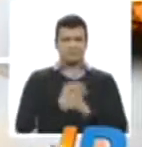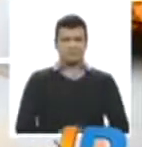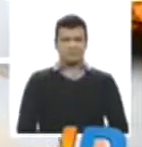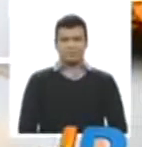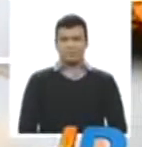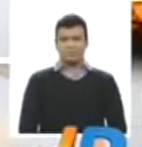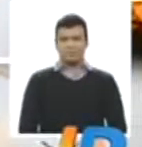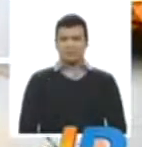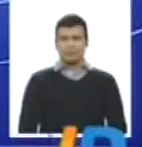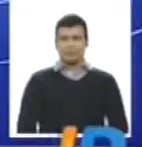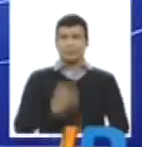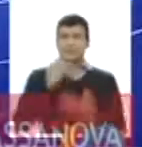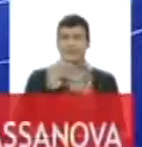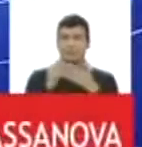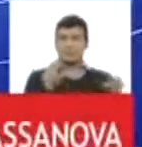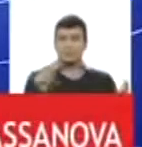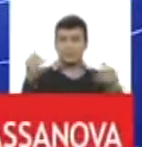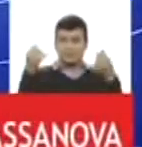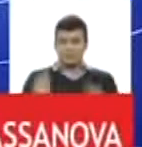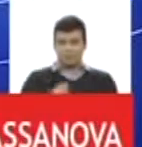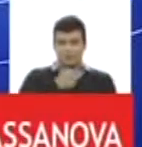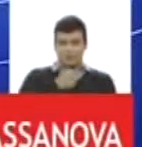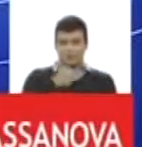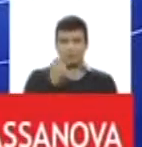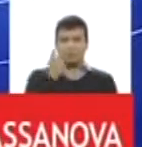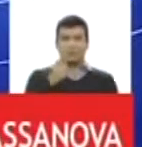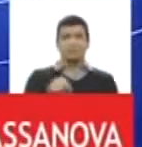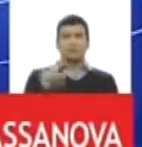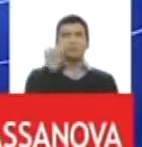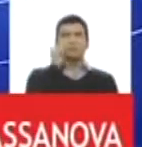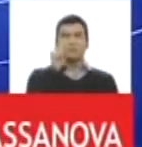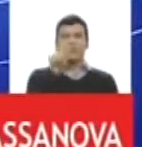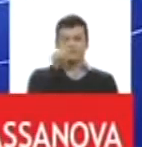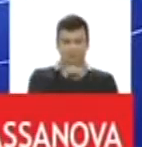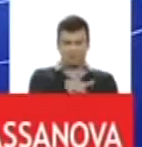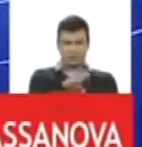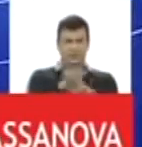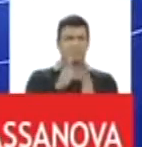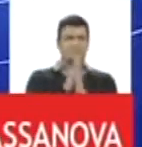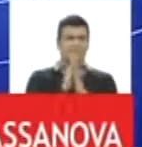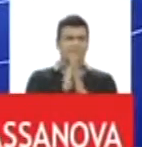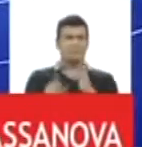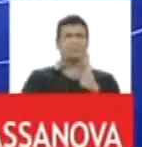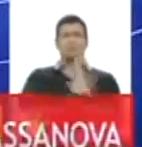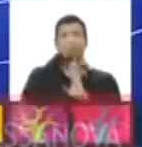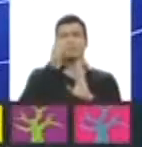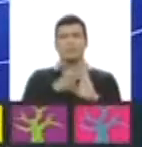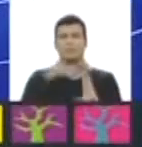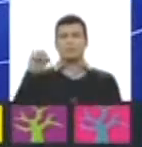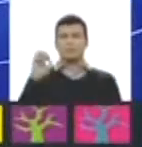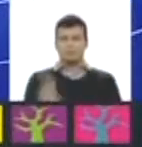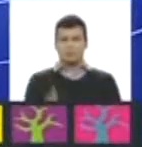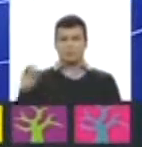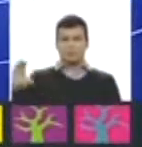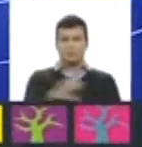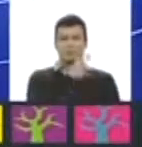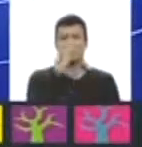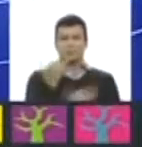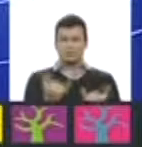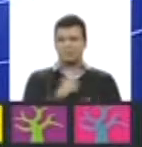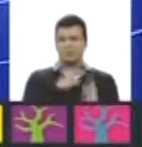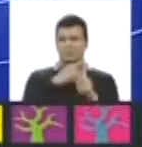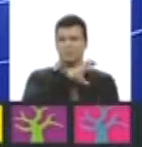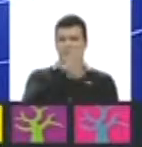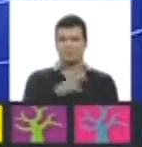una feliz noche. Lorena, gracias. Y hasta aquí las noticias. Nos encontramos nuevamente mañana a la 1 de la tarde con toda la información del occidente colombiano